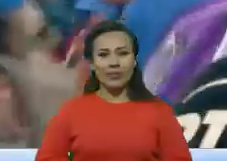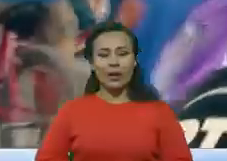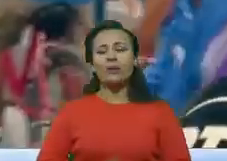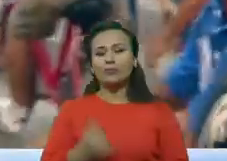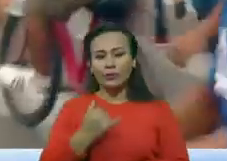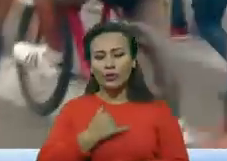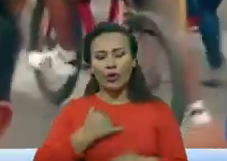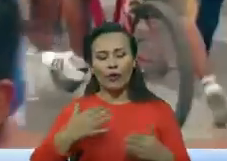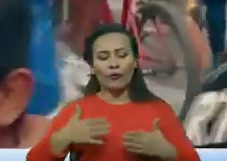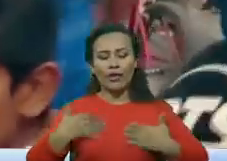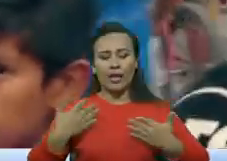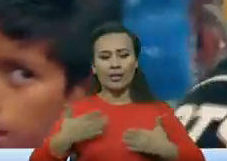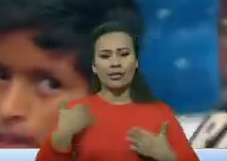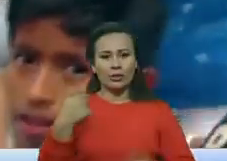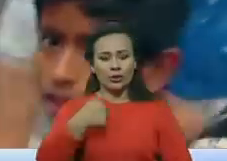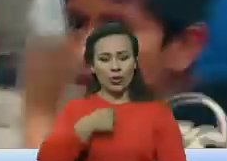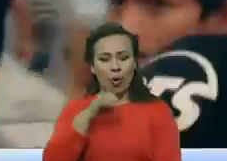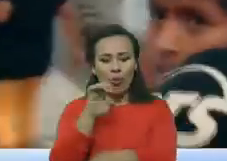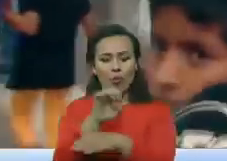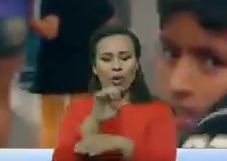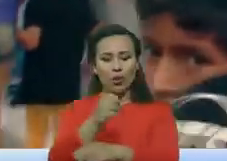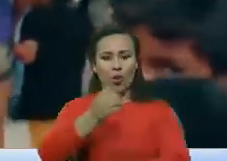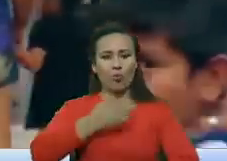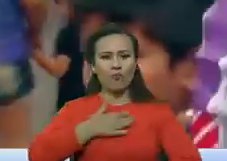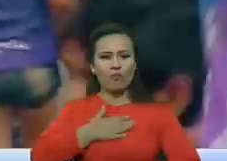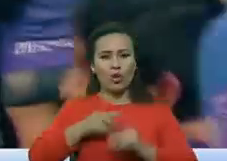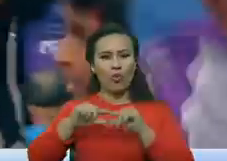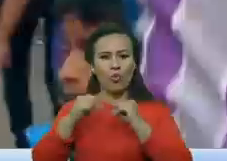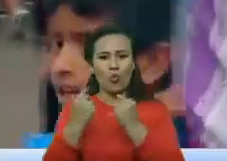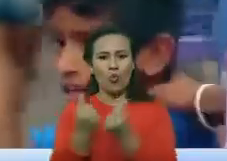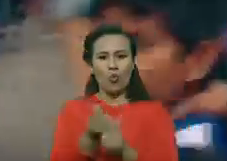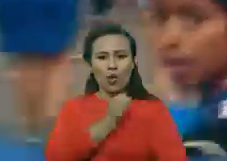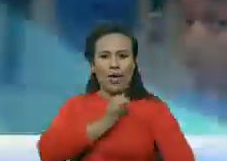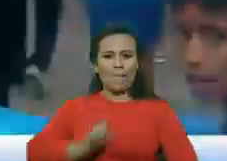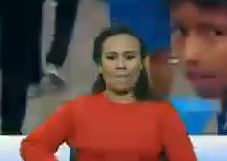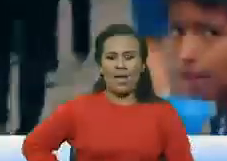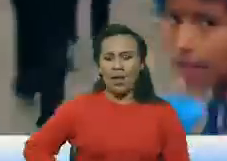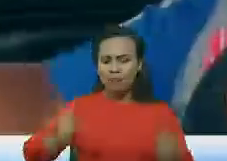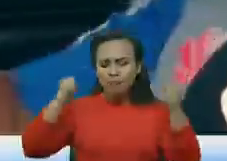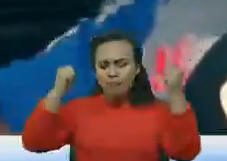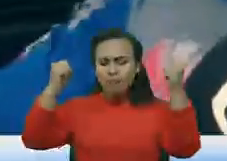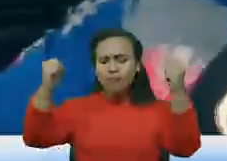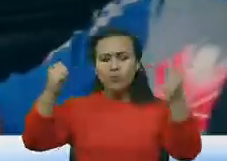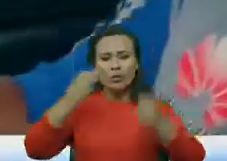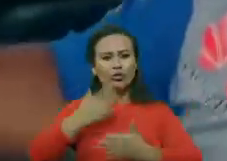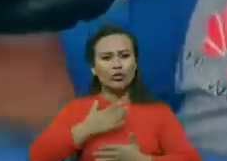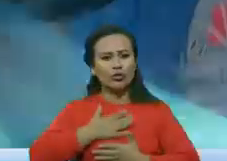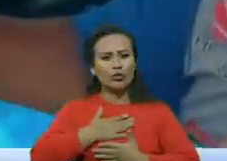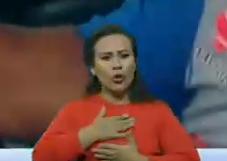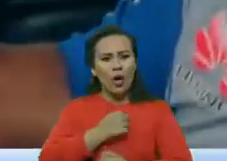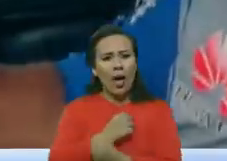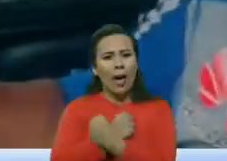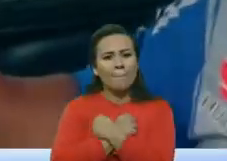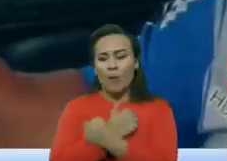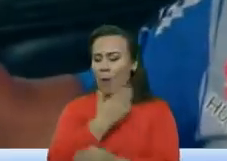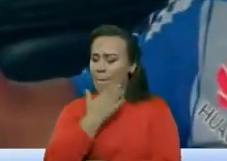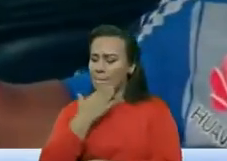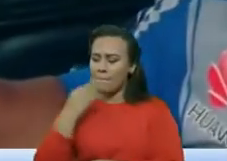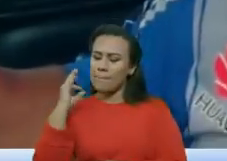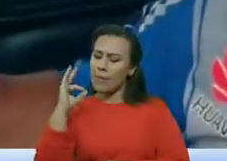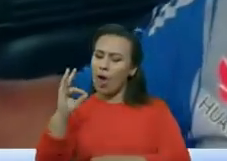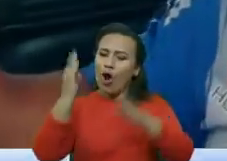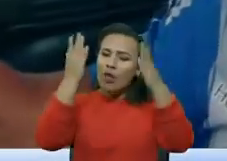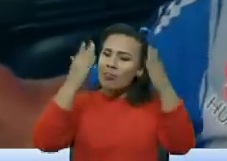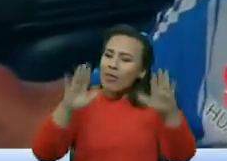de ser ecuatoriano y ser emelecista de corazón. ¡Mi Emelec te amo! ¡Viva el tricampeón! No hay mejor Navidad que vamos a tener, hermano,